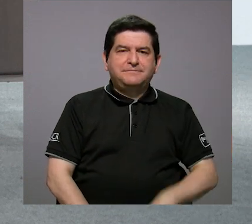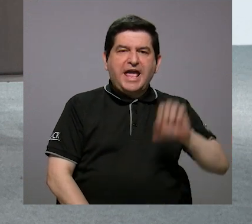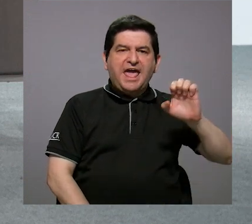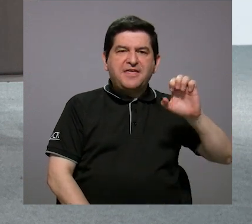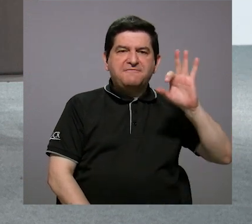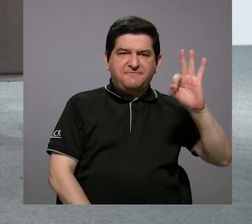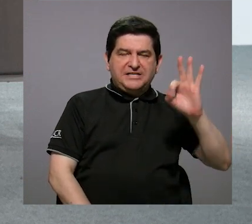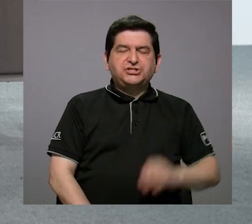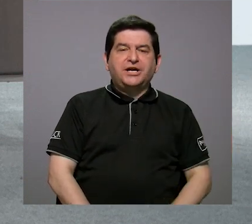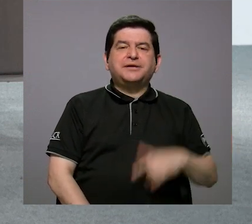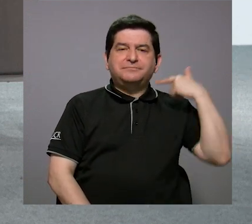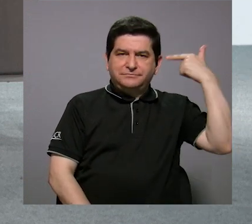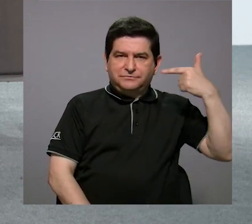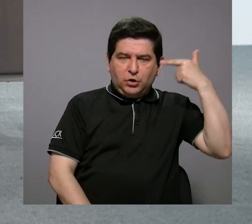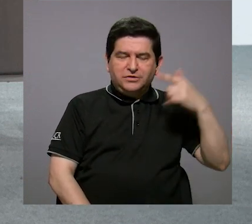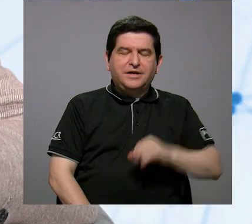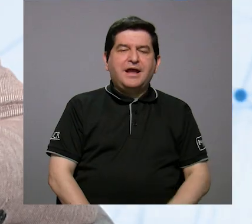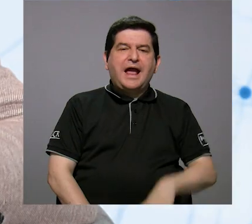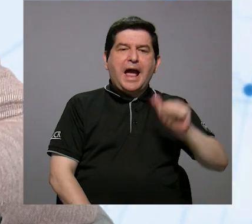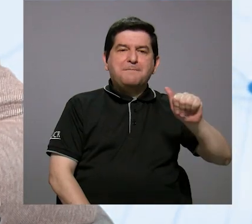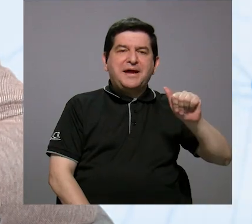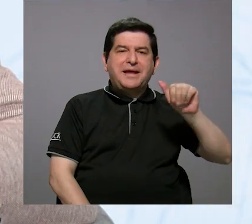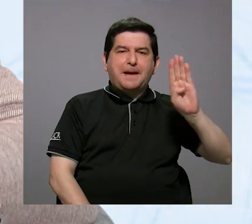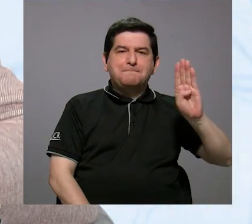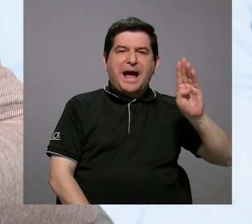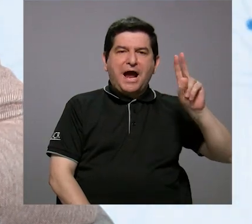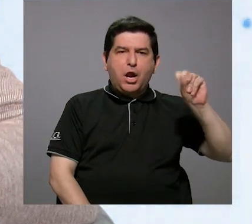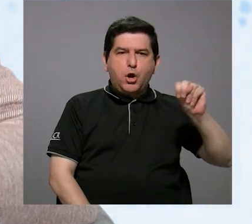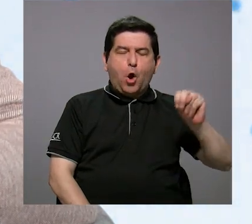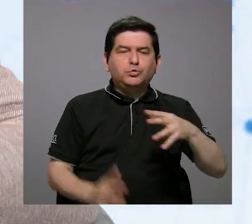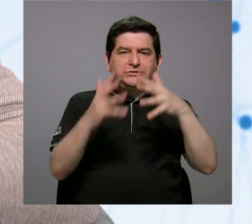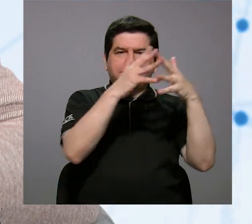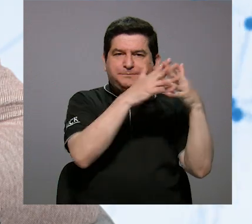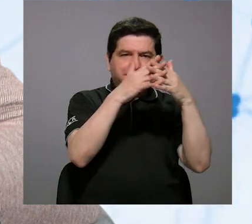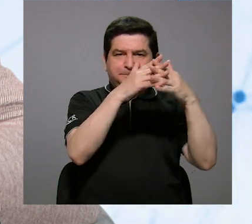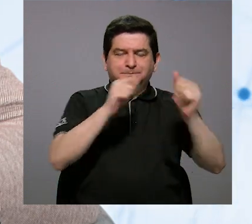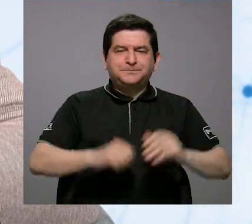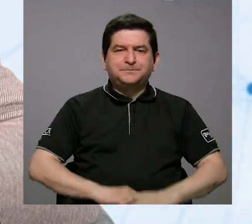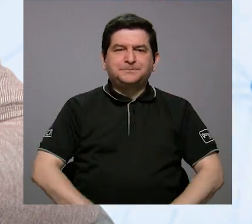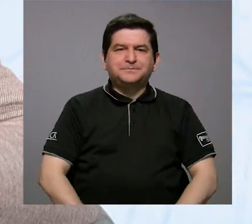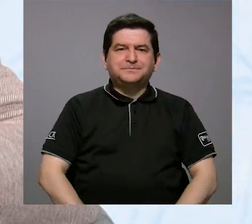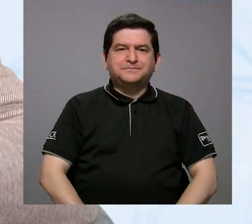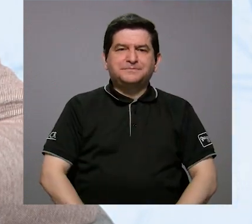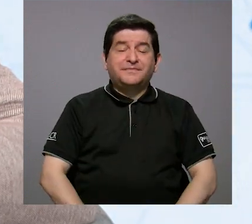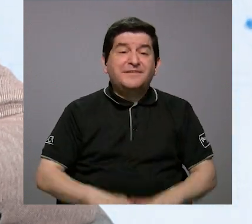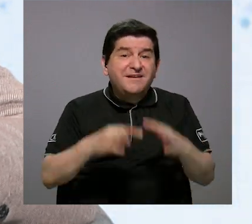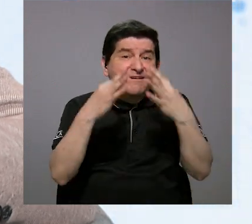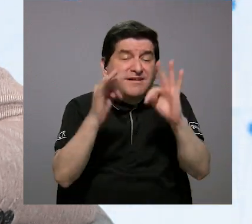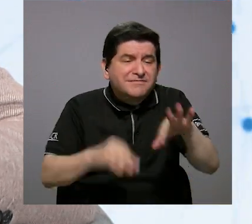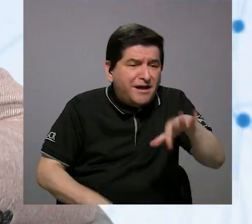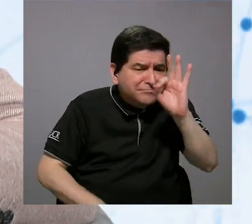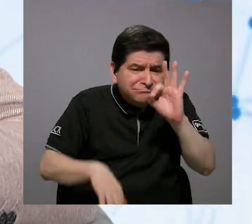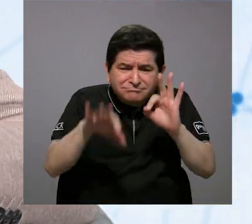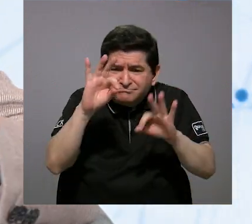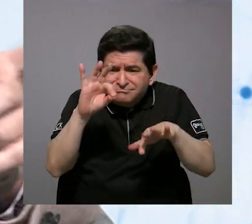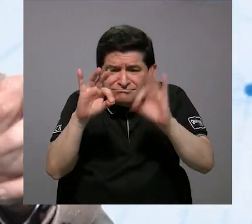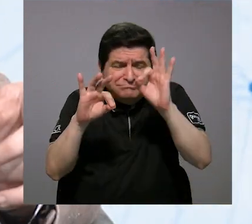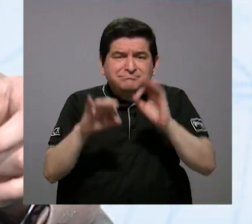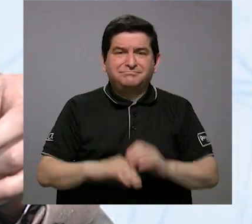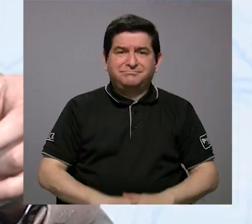Eden Fisher, que es también de Londres, y American Banknote, que es de los Estados Unidos. Tratamos de